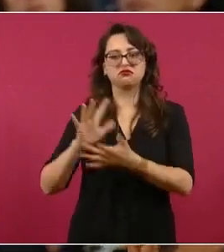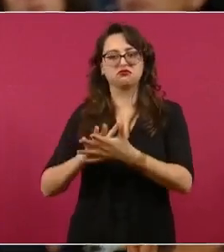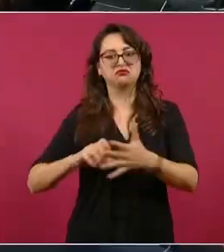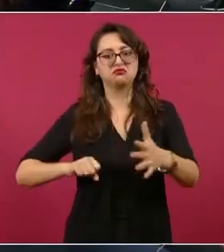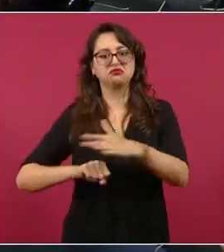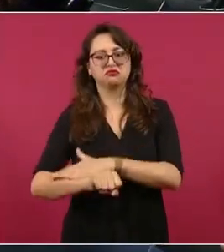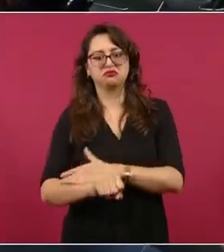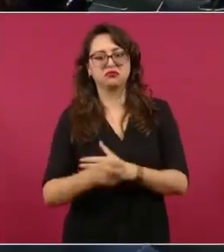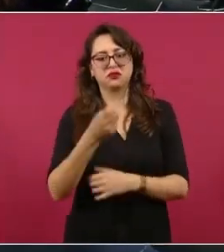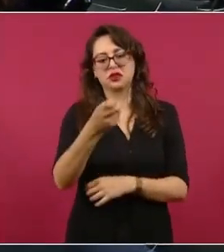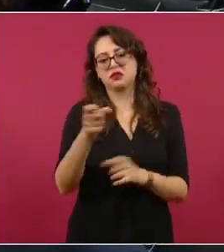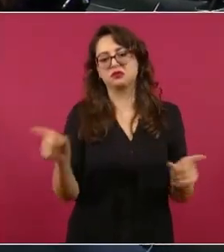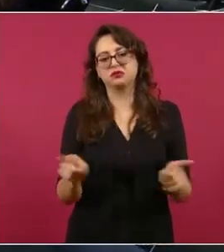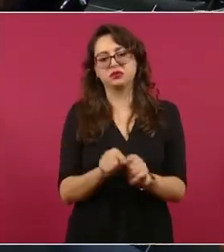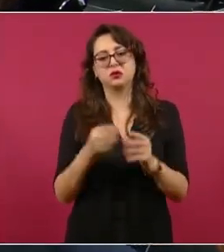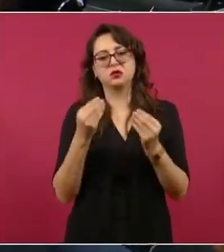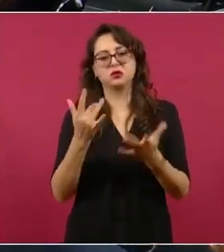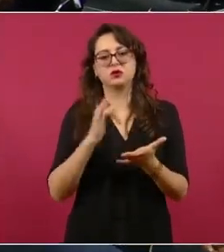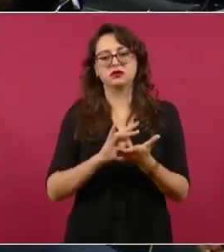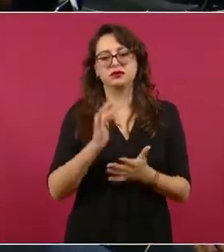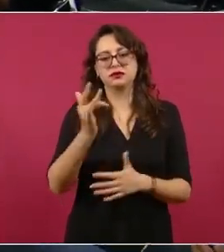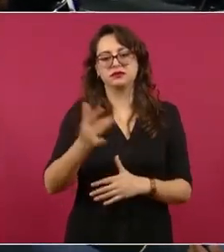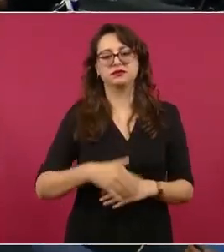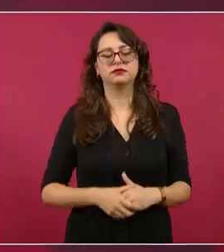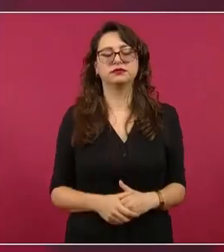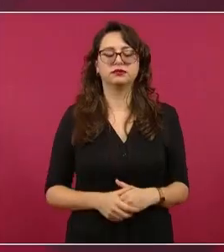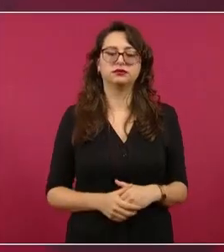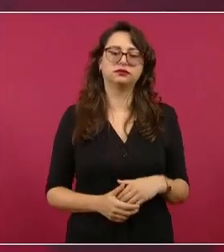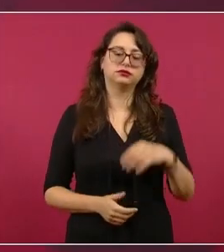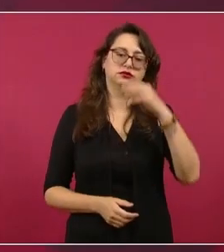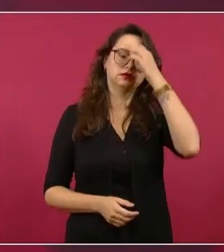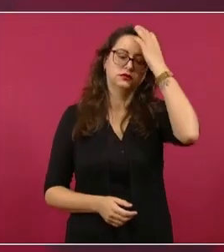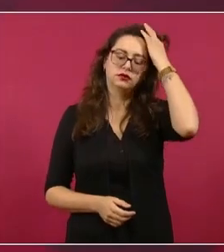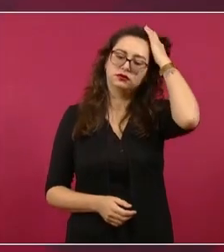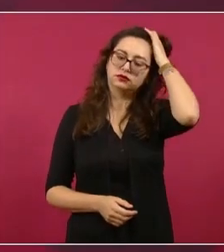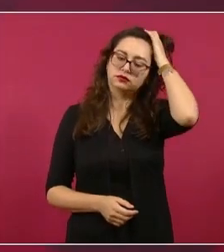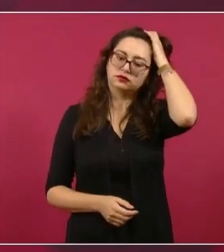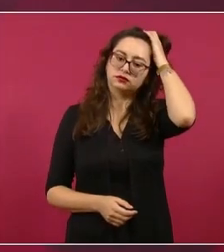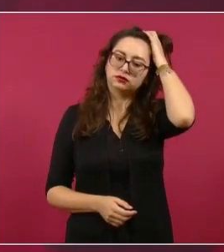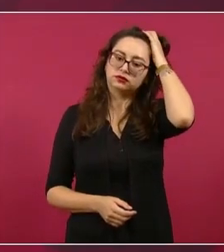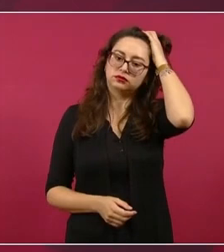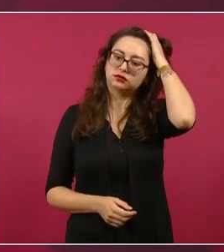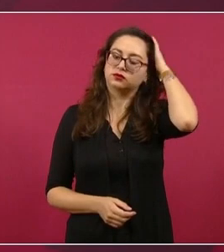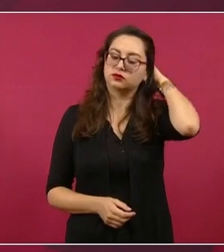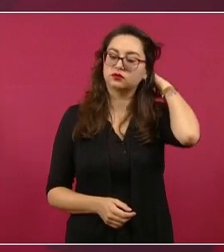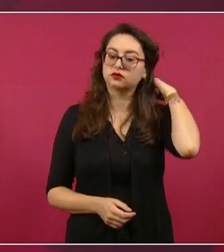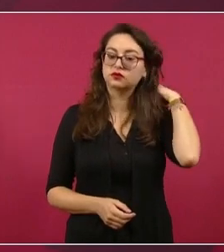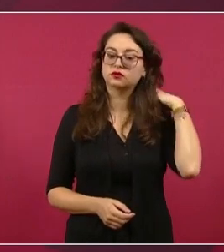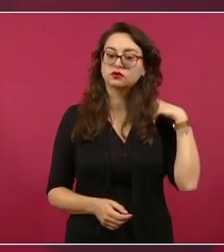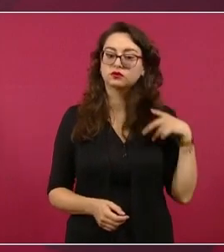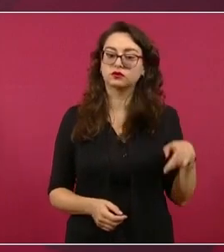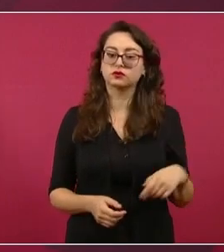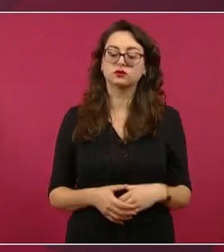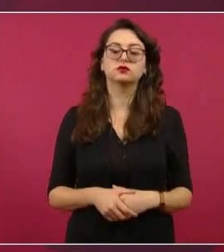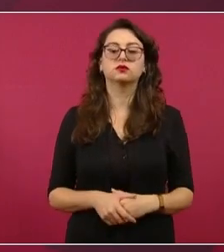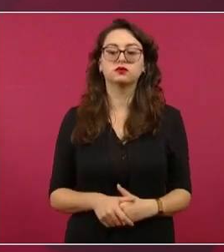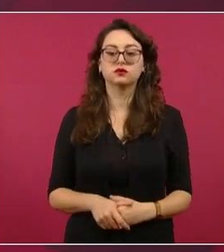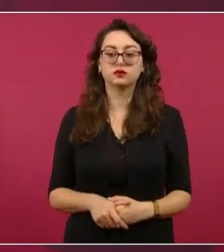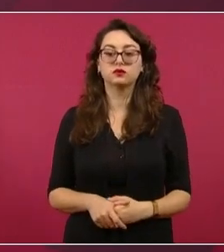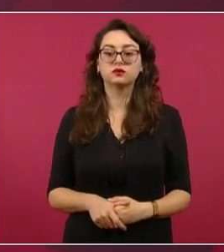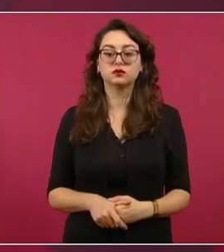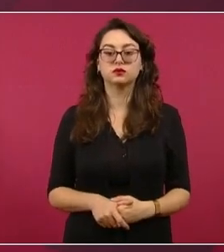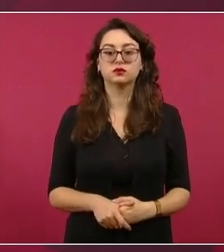le agradezco que me haya dado la palabra. Sí, pues en el caso de los apoyos, los